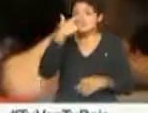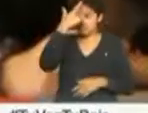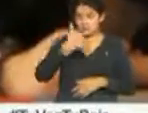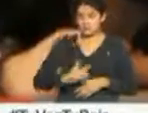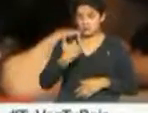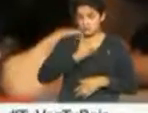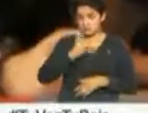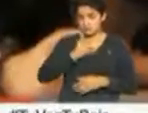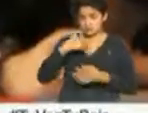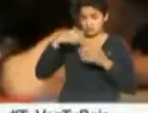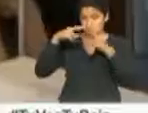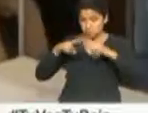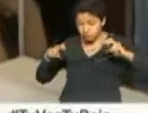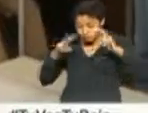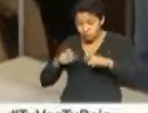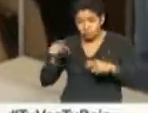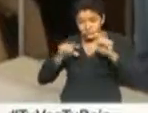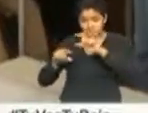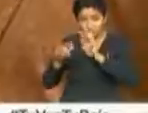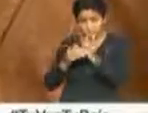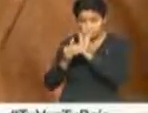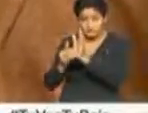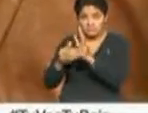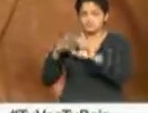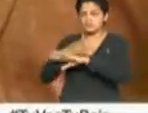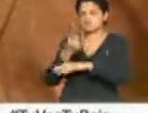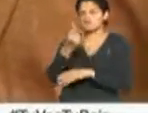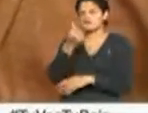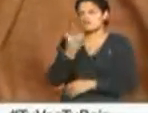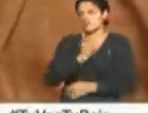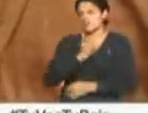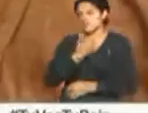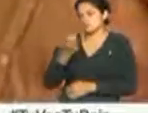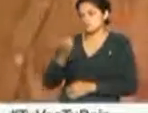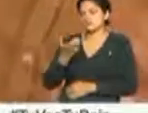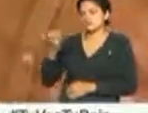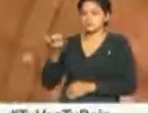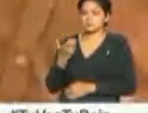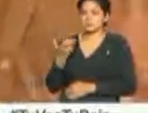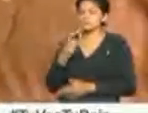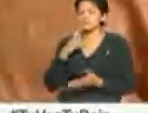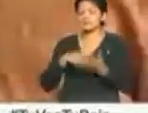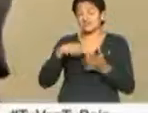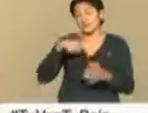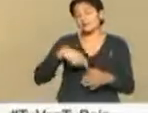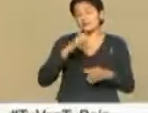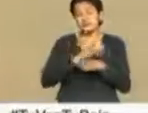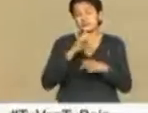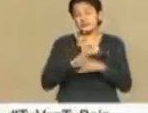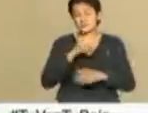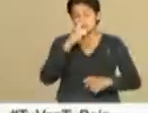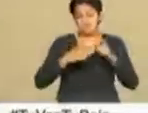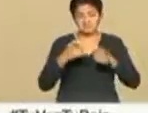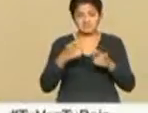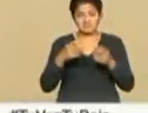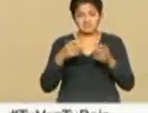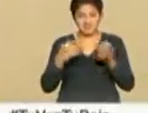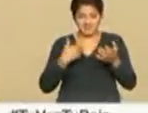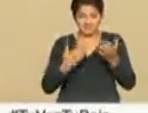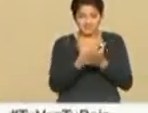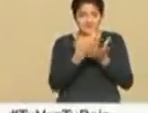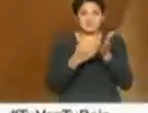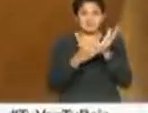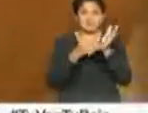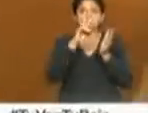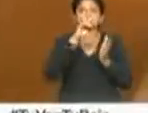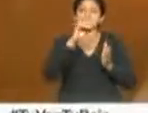las regalías que producen sus trabajos. De acuerdo a cifras oficiales, apenas el 2% de las patentes que se registran en el país son